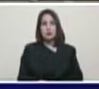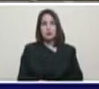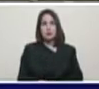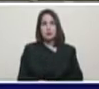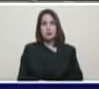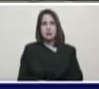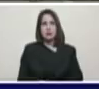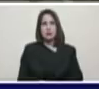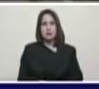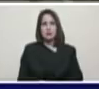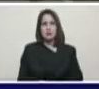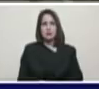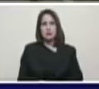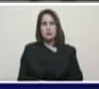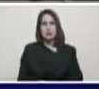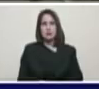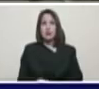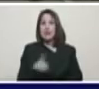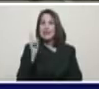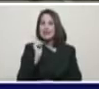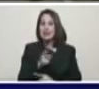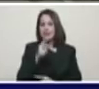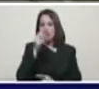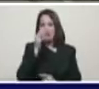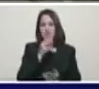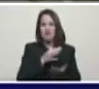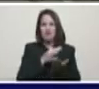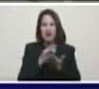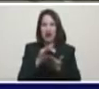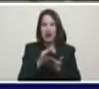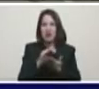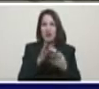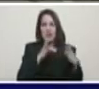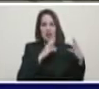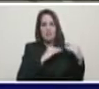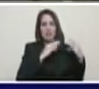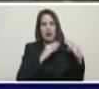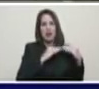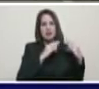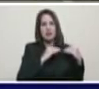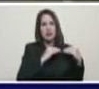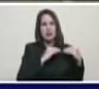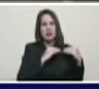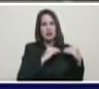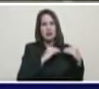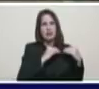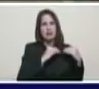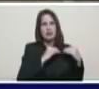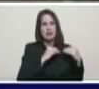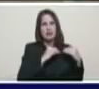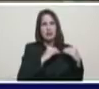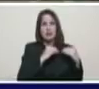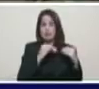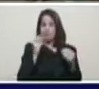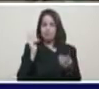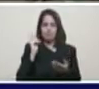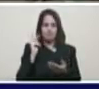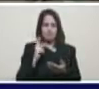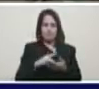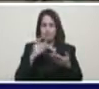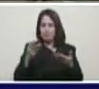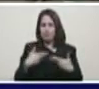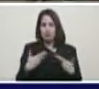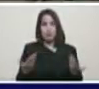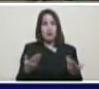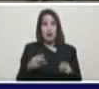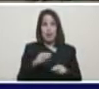elismar Hay que tener fe y Esperanza esperanza y fe de que llega llega la gran